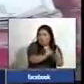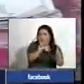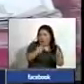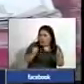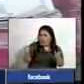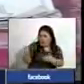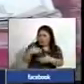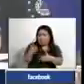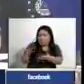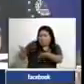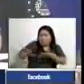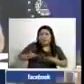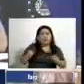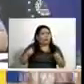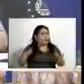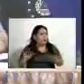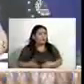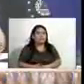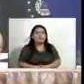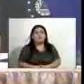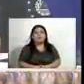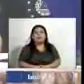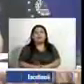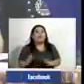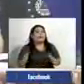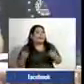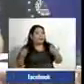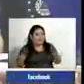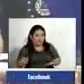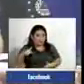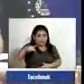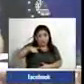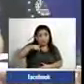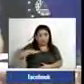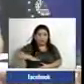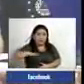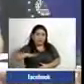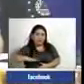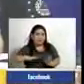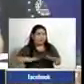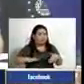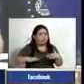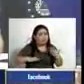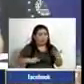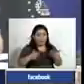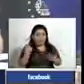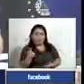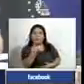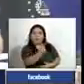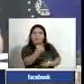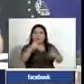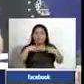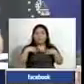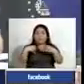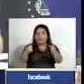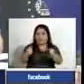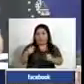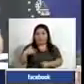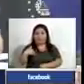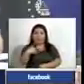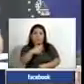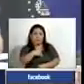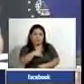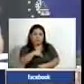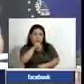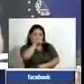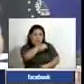recibir paquetes. Es que ahora en horas de la tarde, el personal del Ministerio de Salud en